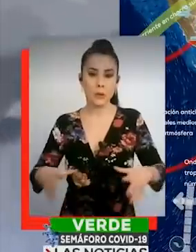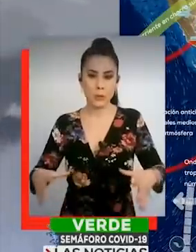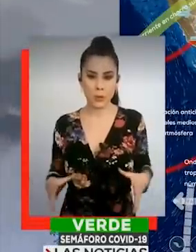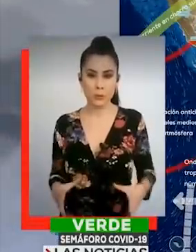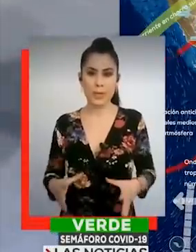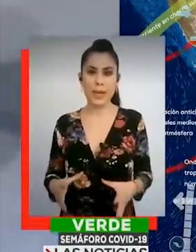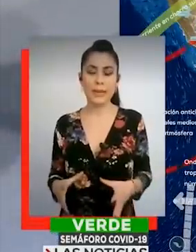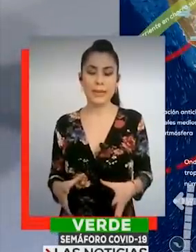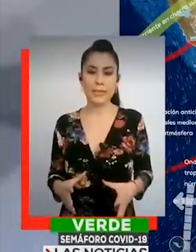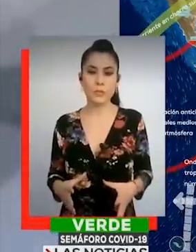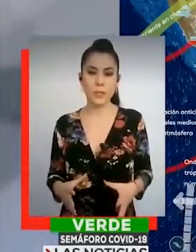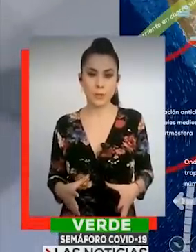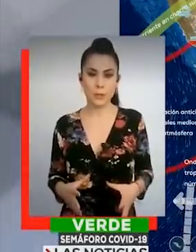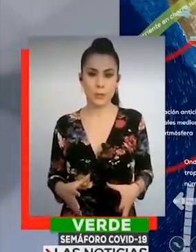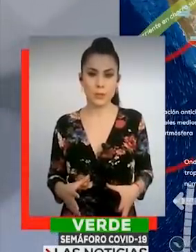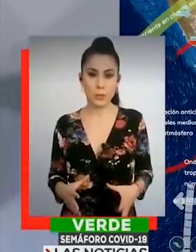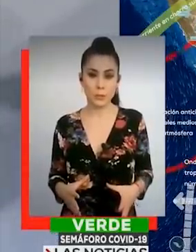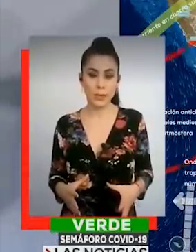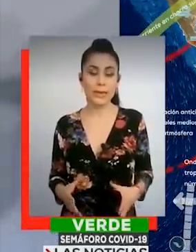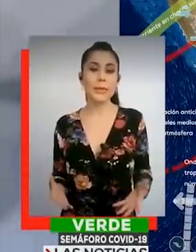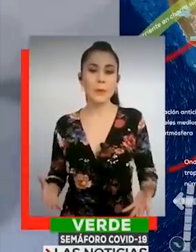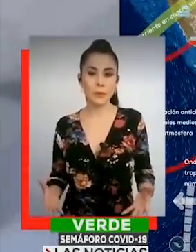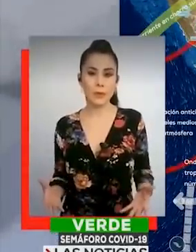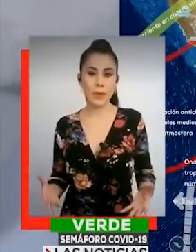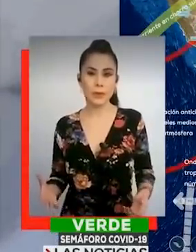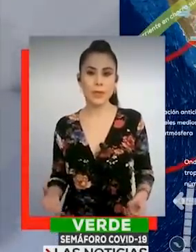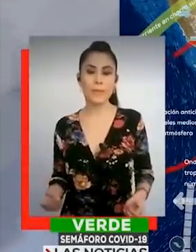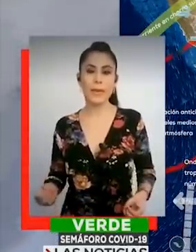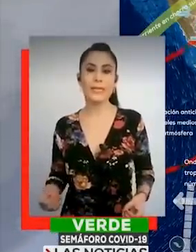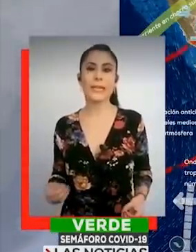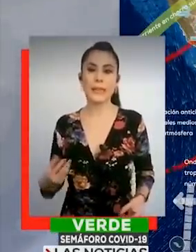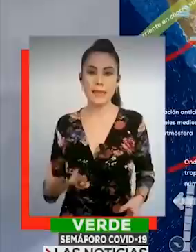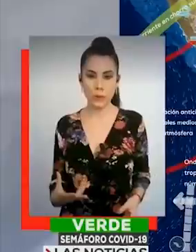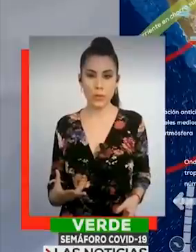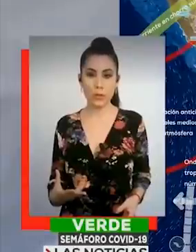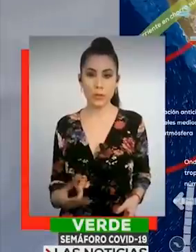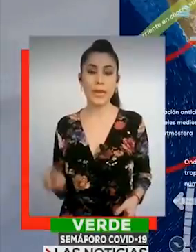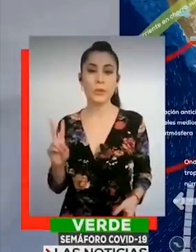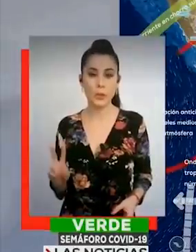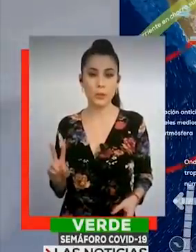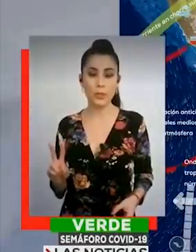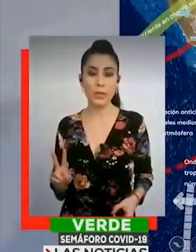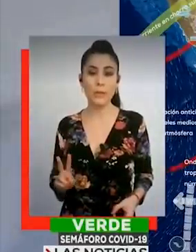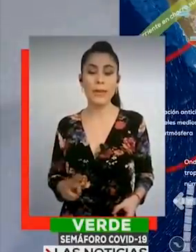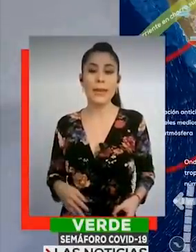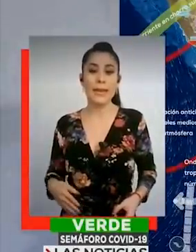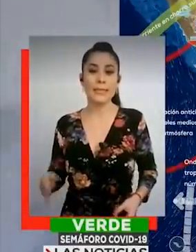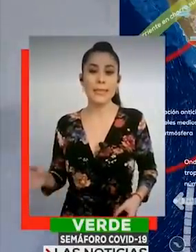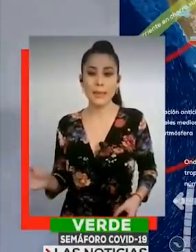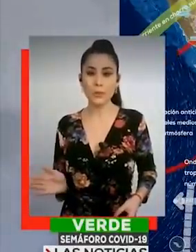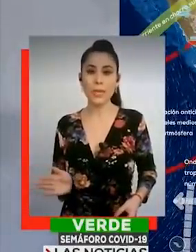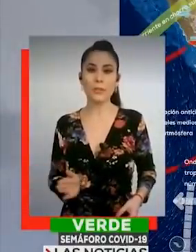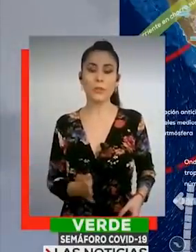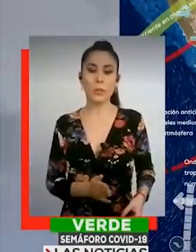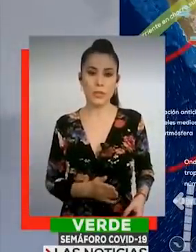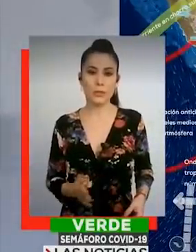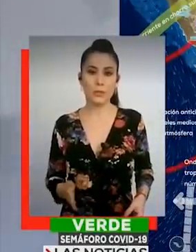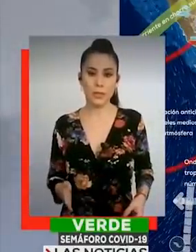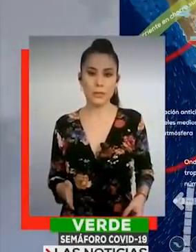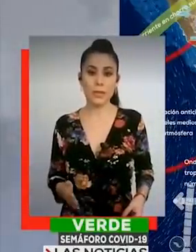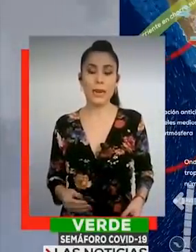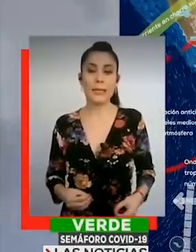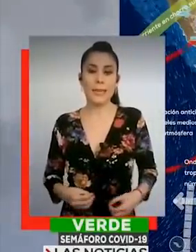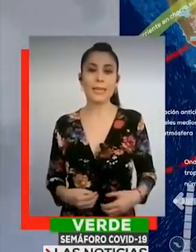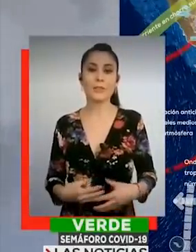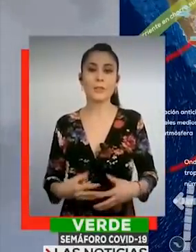un fenómeno tropical esta zona de perturbación tropical y por otro lado también la llegada de la onda tropical número 2 la cual estará cruzando todo